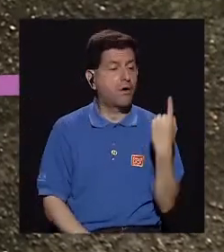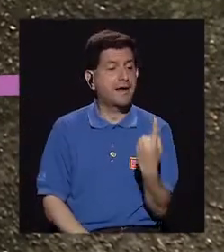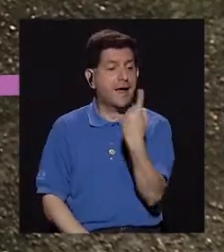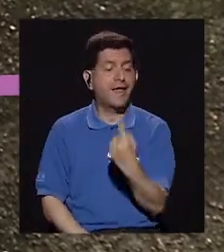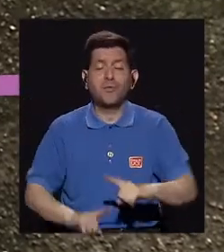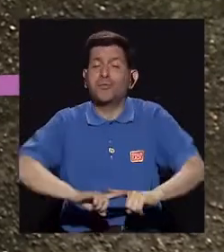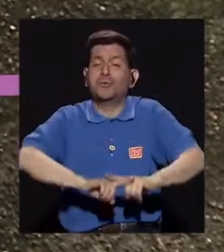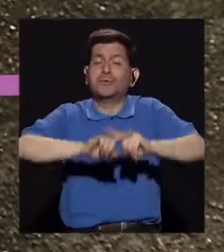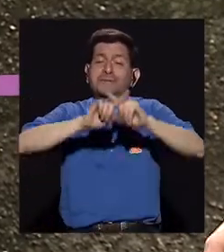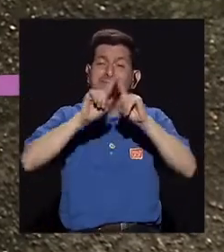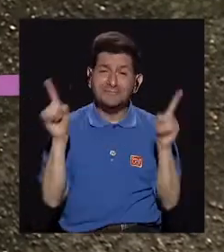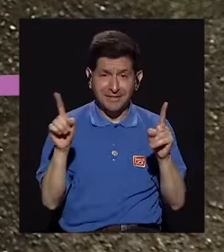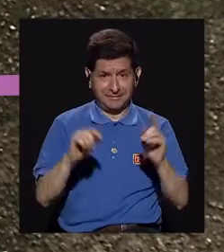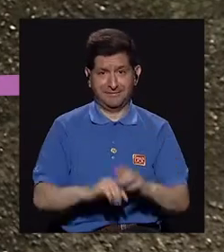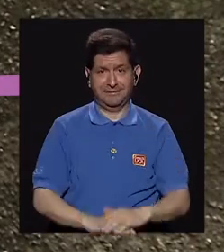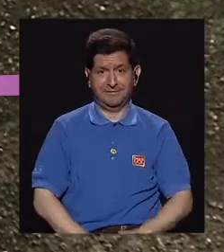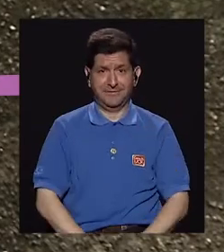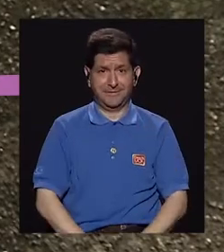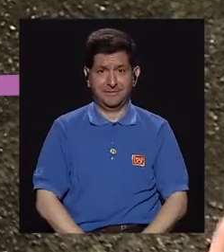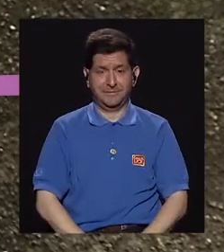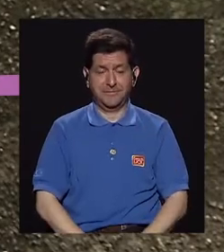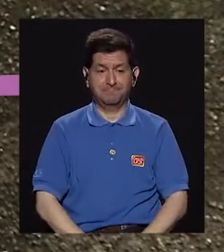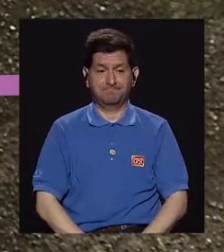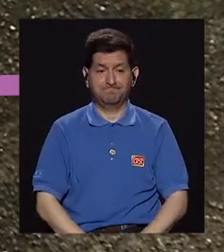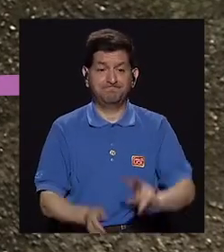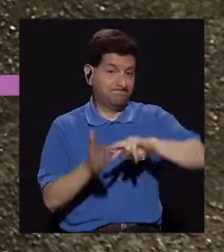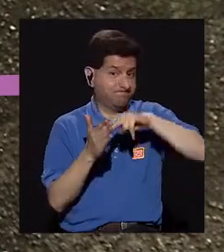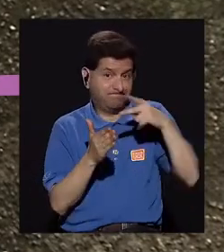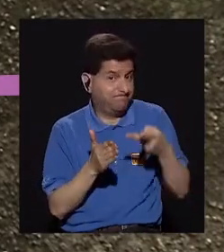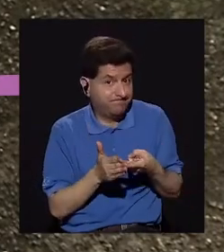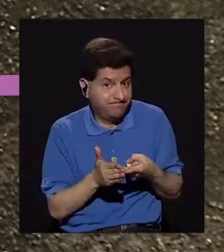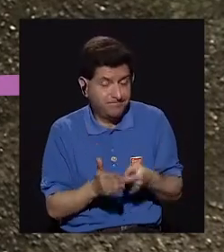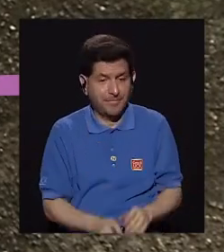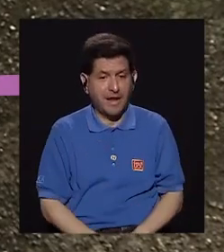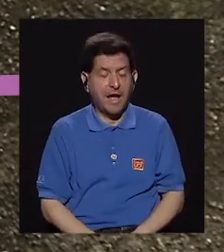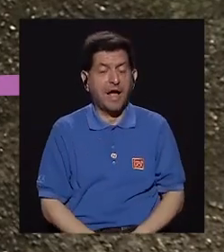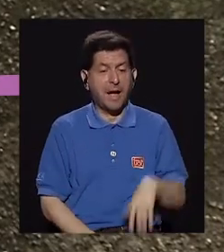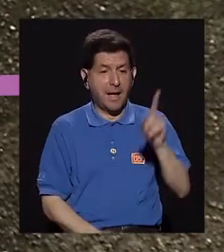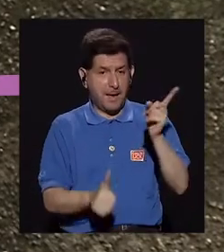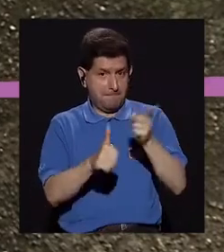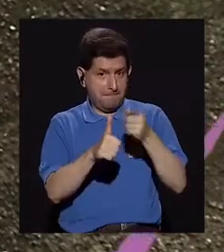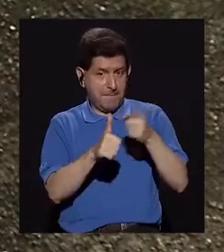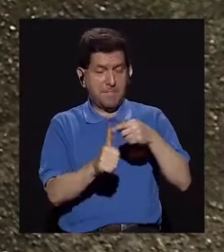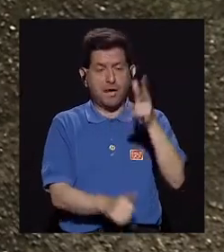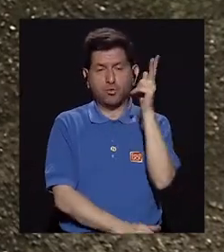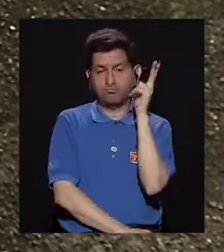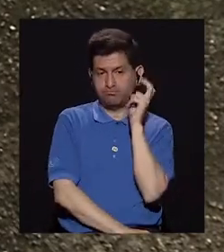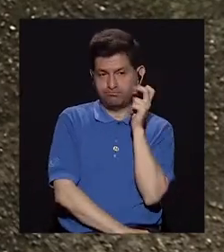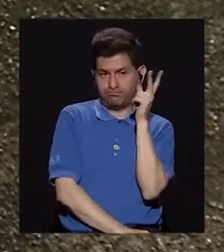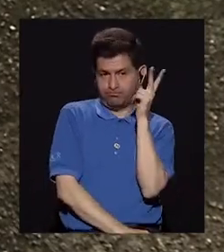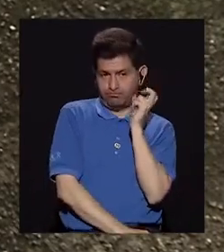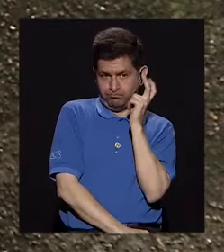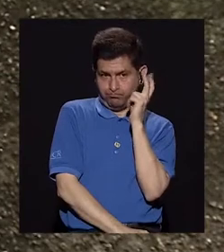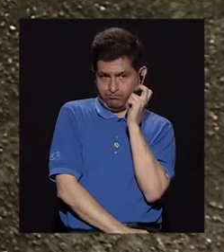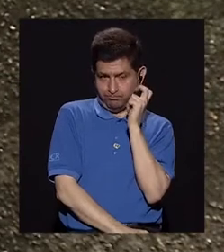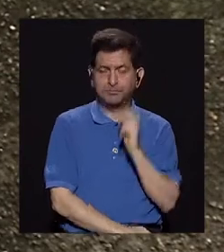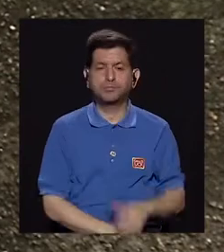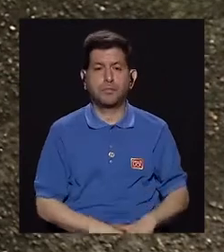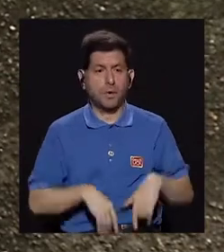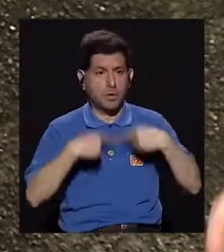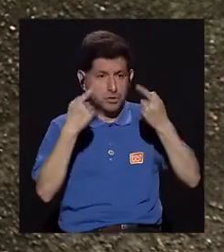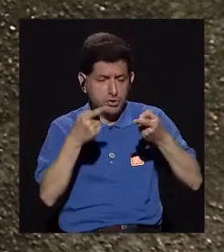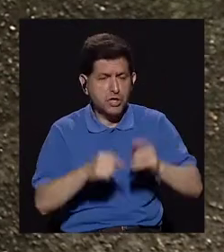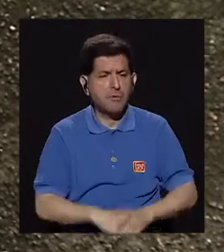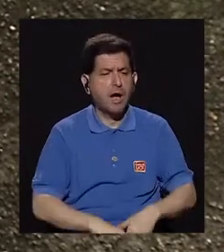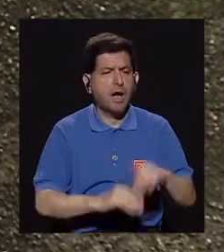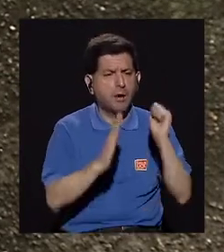Cada caso es particular, entonces toca pues llegar a escuchar primero, ¿verdad? A tocar